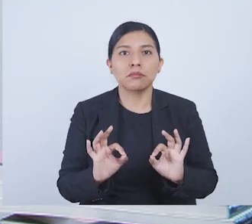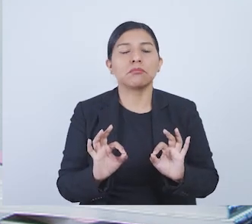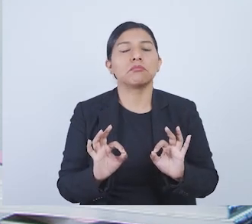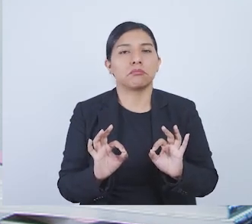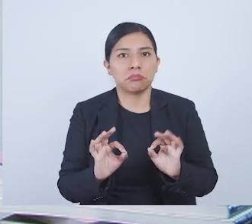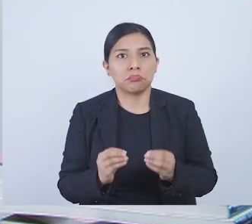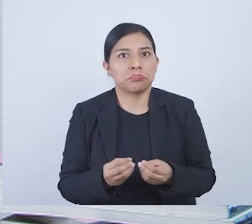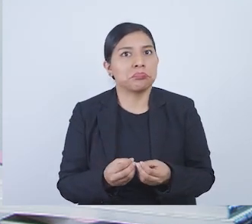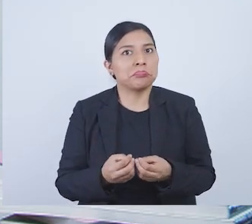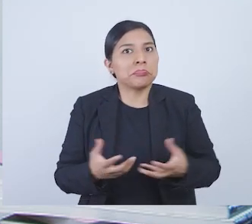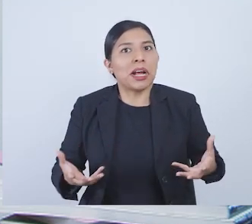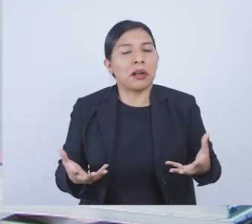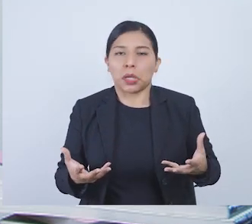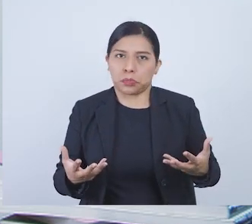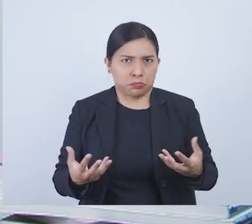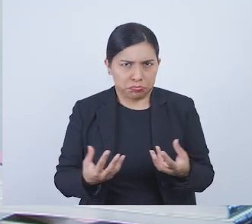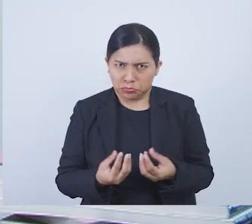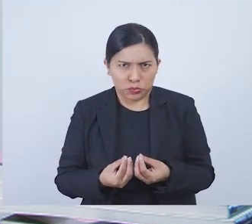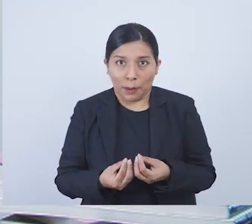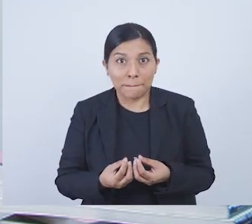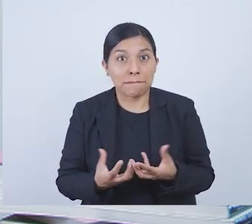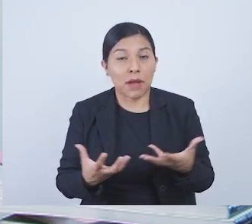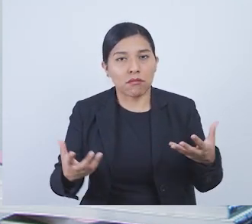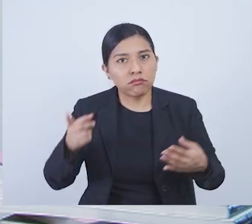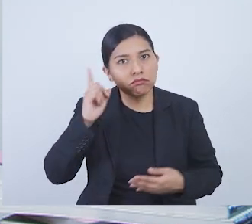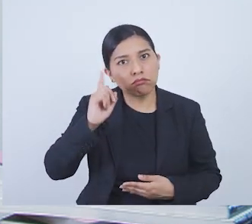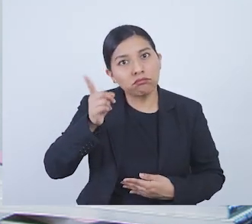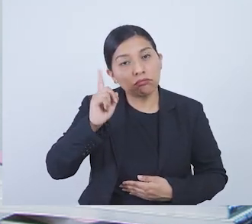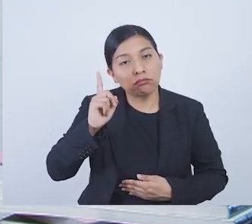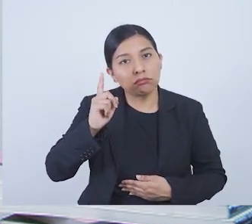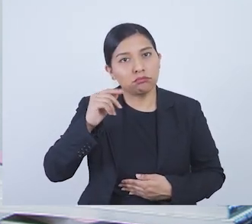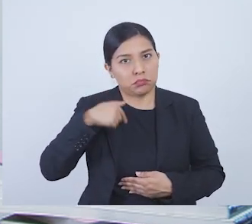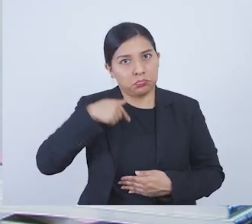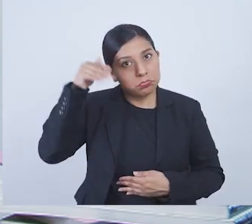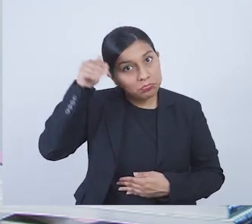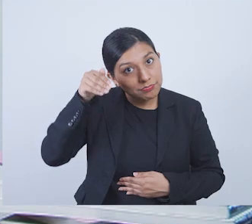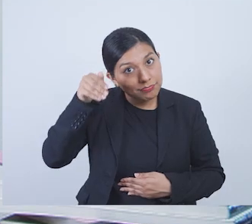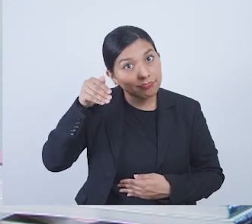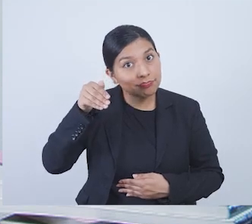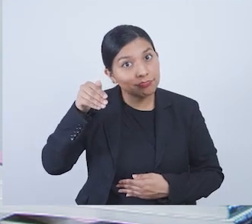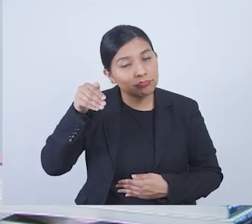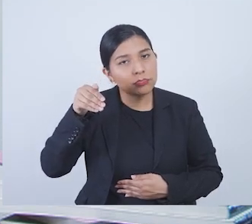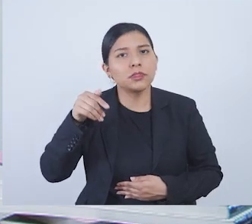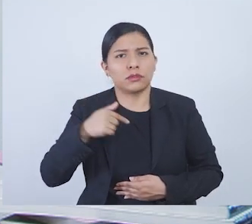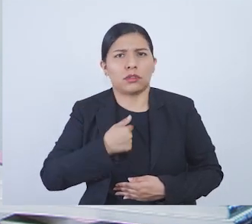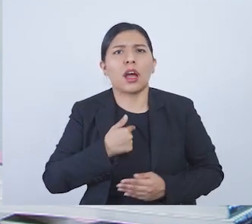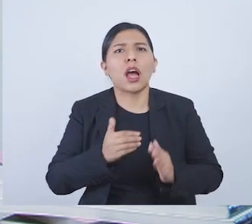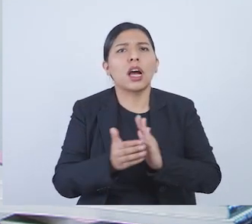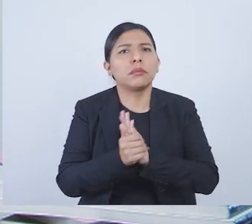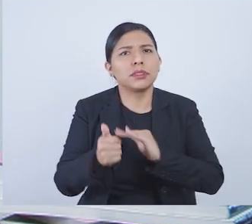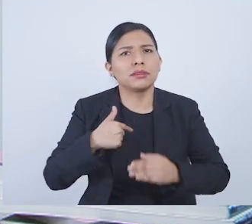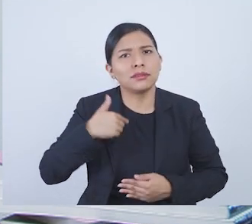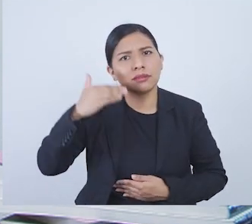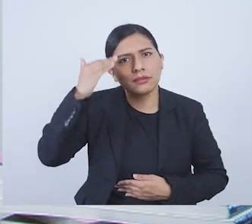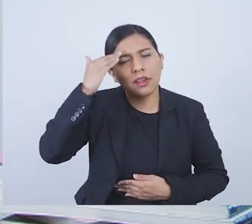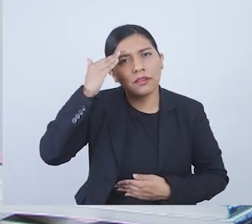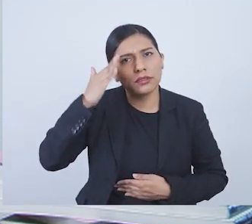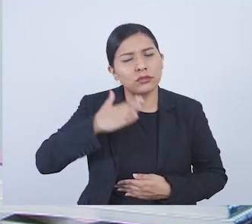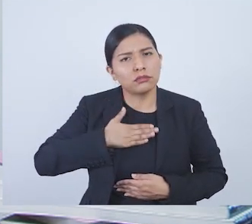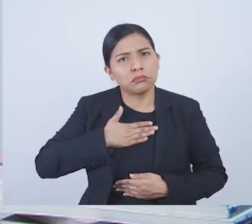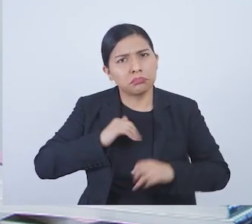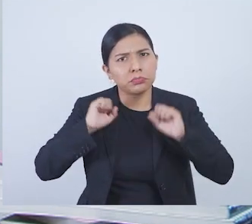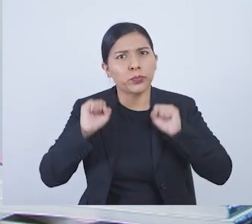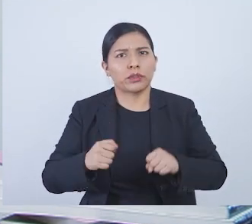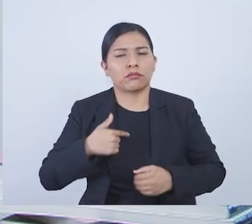porque permite garantizar que el maestro que va a dar la asignatura tenga las competencias necesarias.